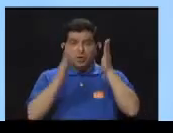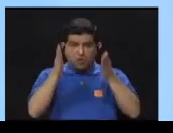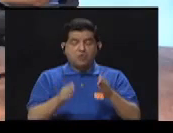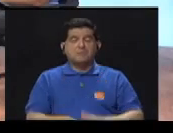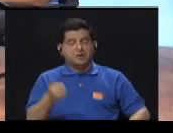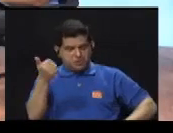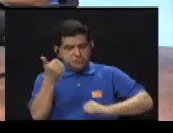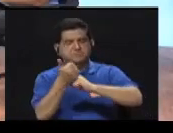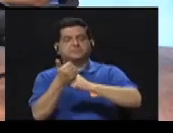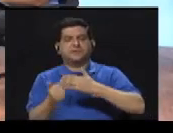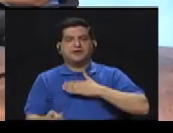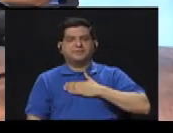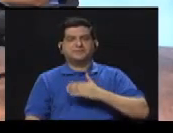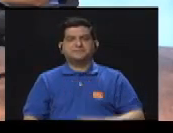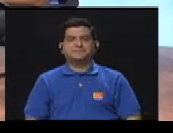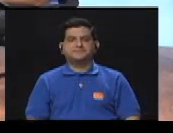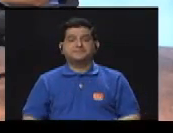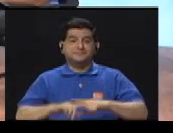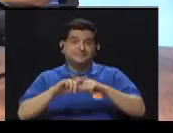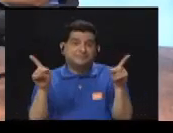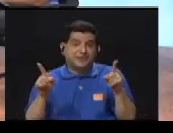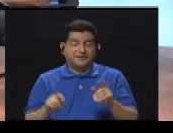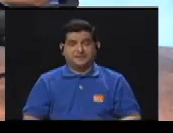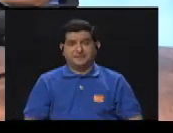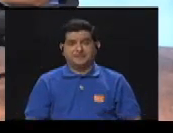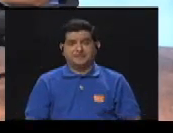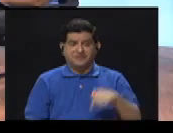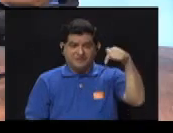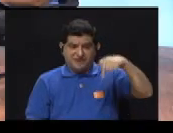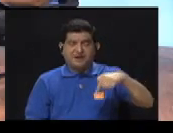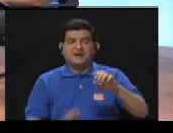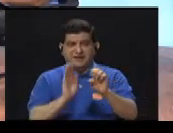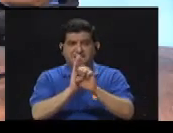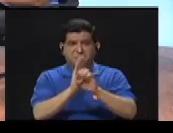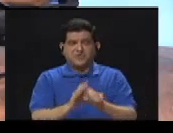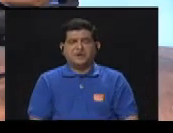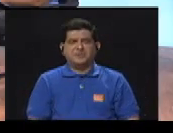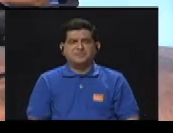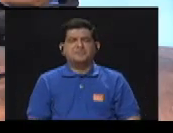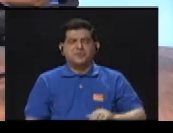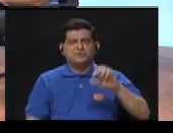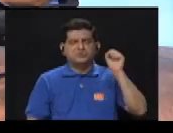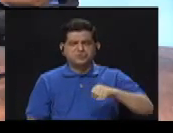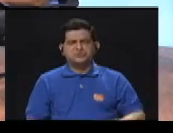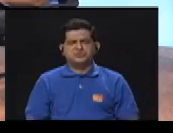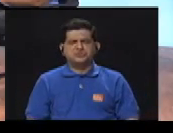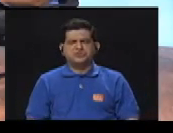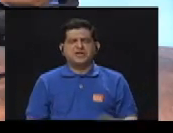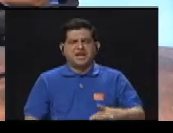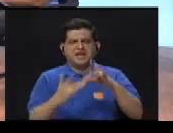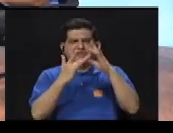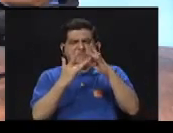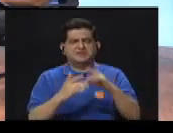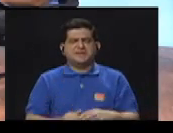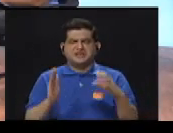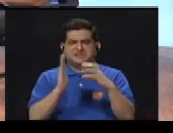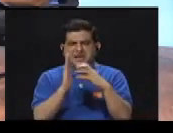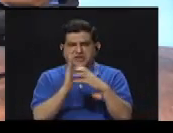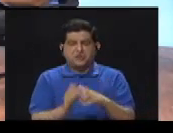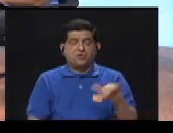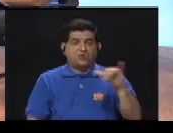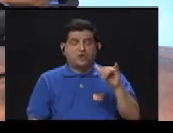suerte mis compañeros me respaldaron. Pero sí, digamos, por ejemplo acá sí hay más especialización como en guión o en tal